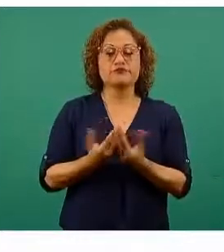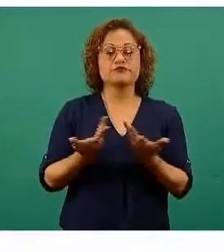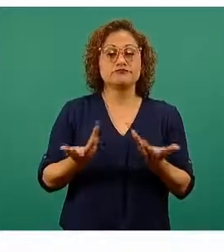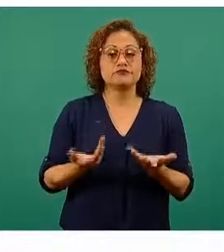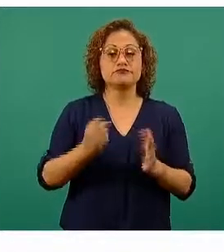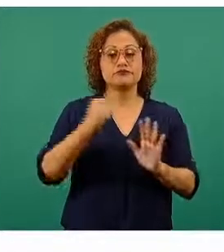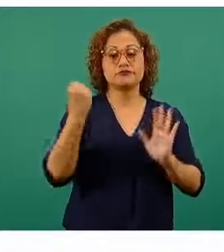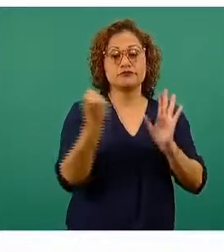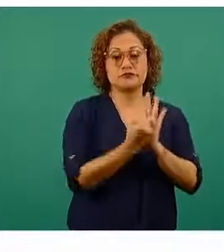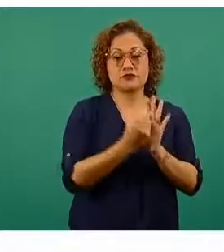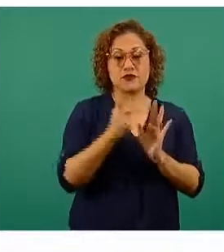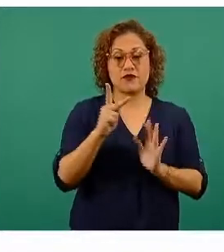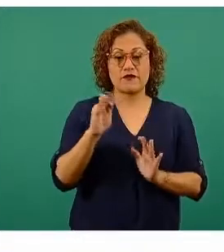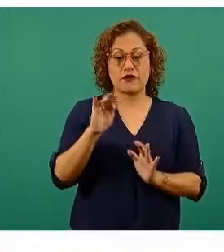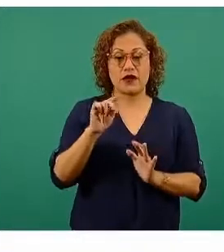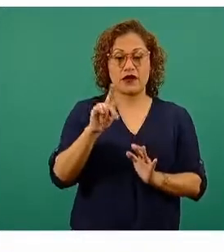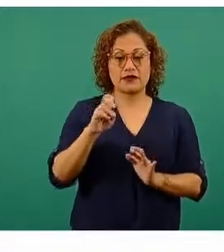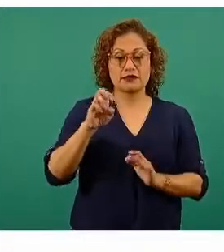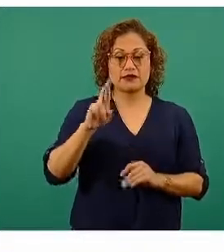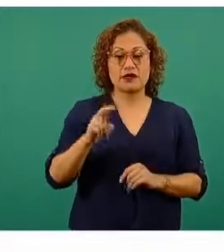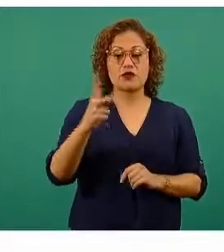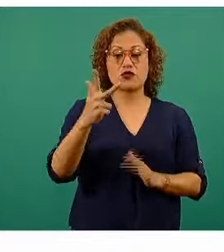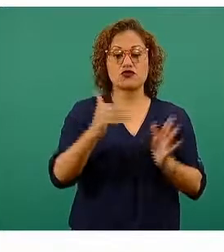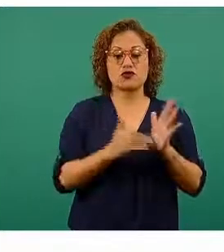8.270.000 de Pfizer,